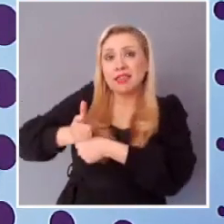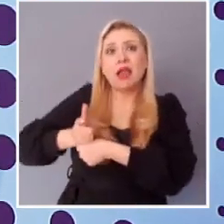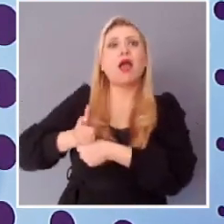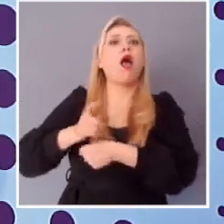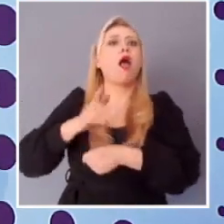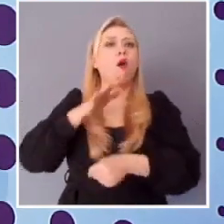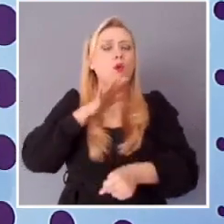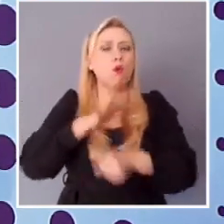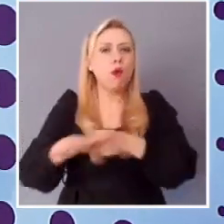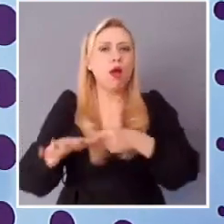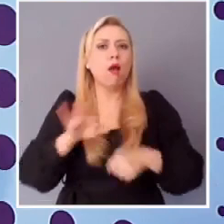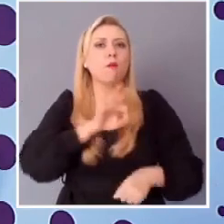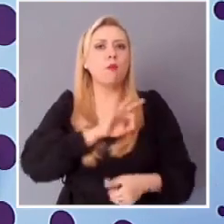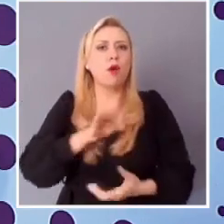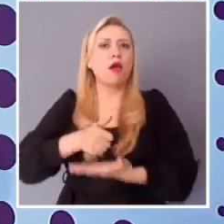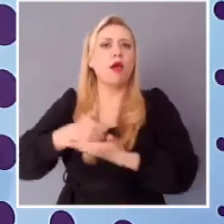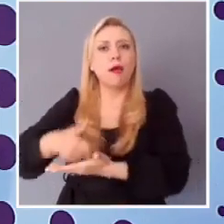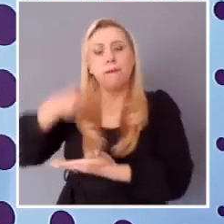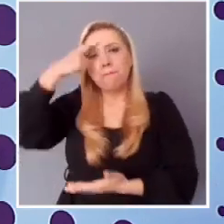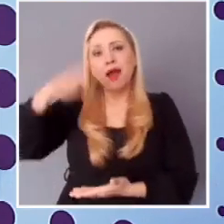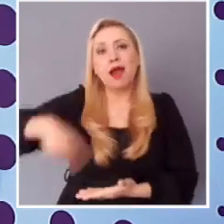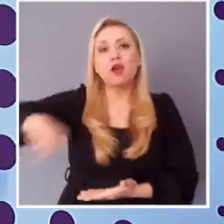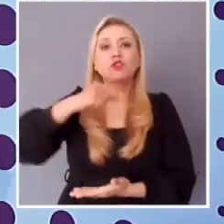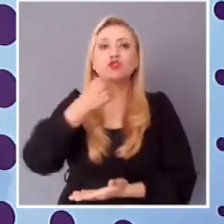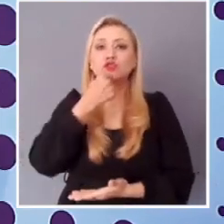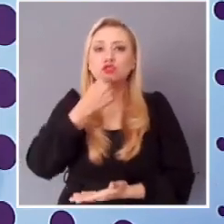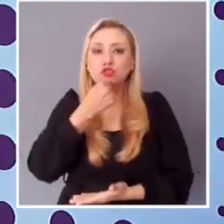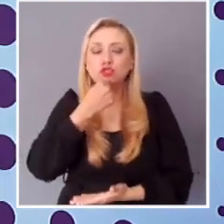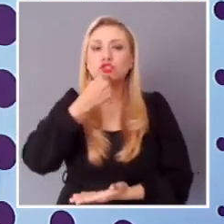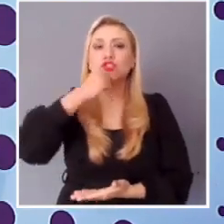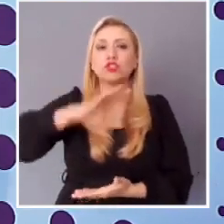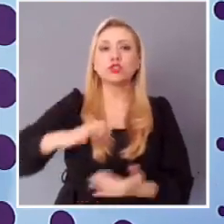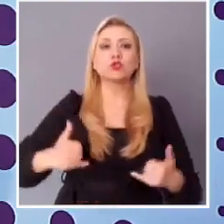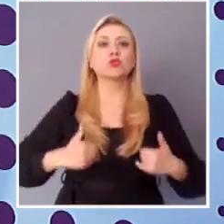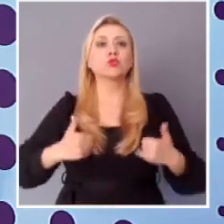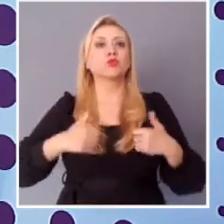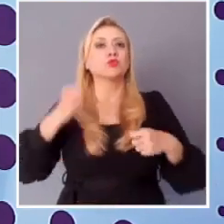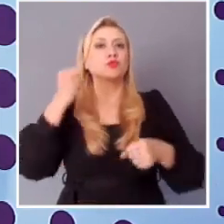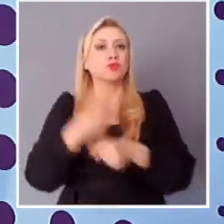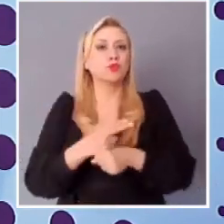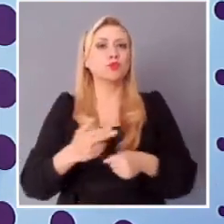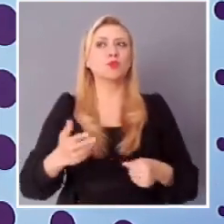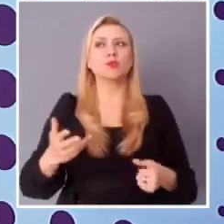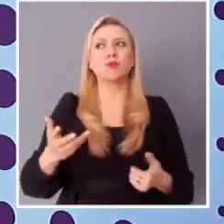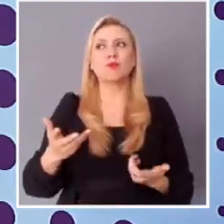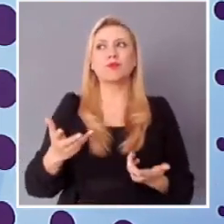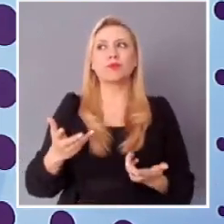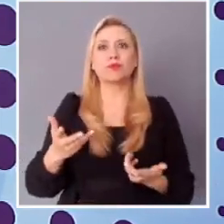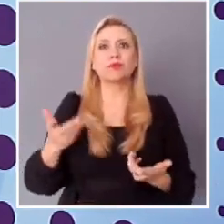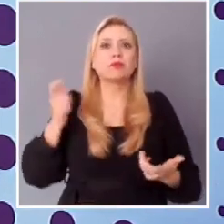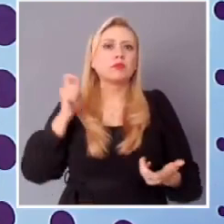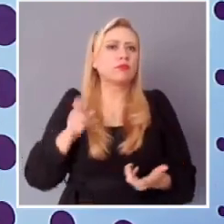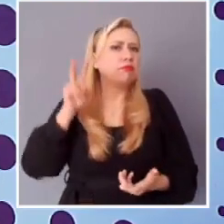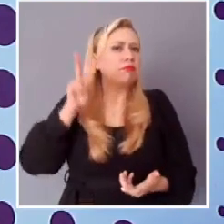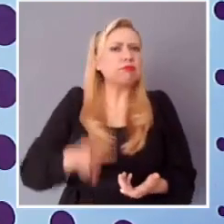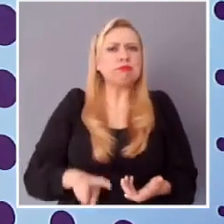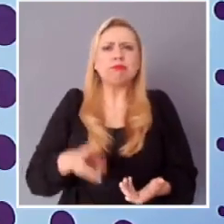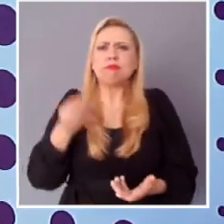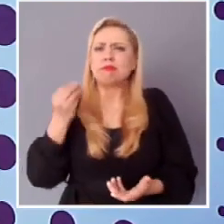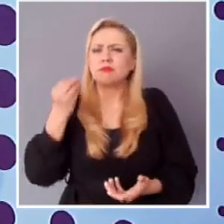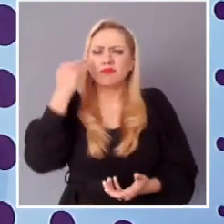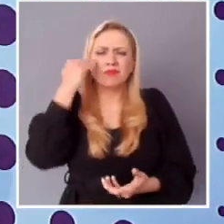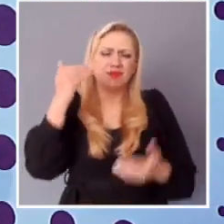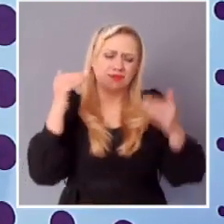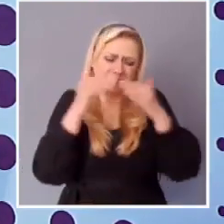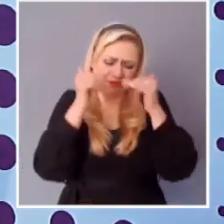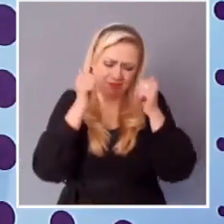hacer para que estos niños, niñas, adolescentes, jóvenes que se enfrentaron a tanto tiempo de